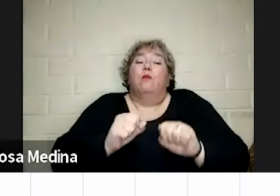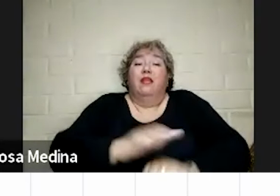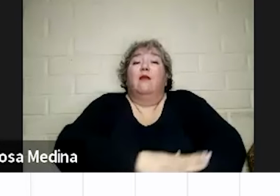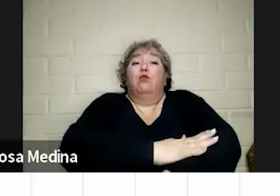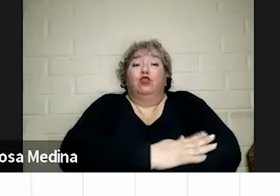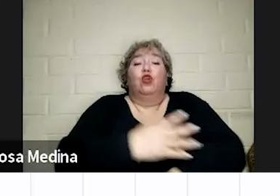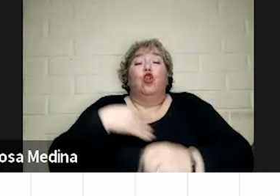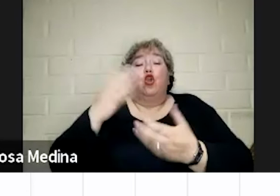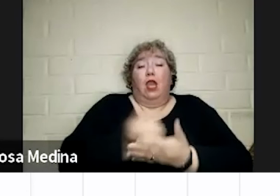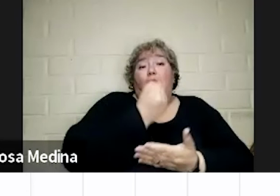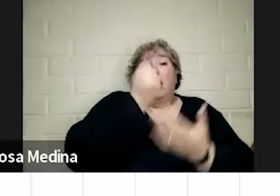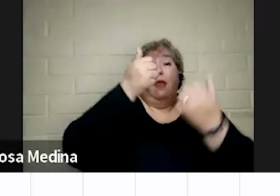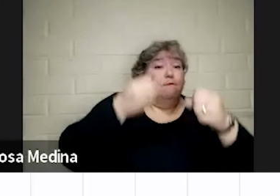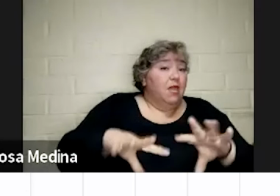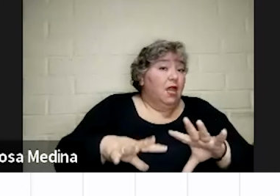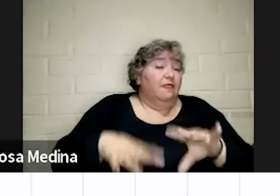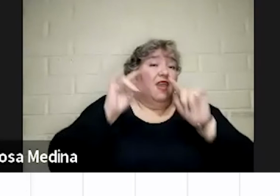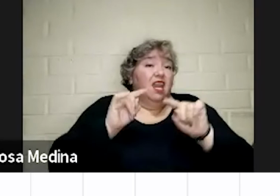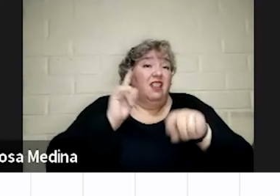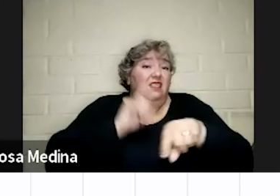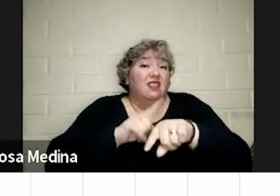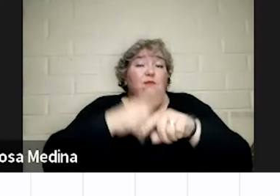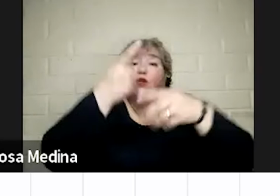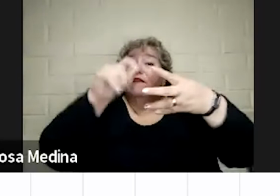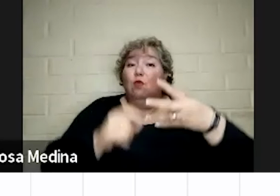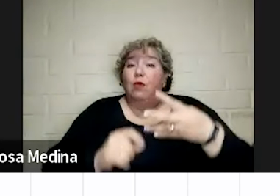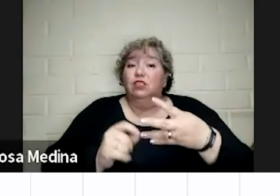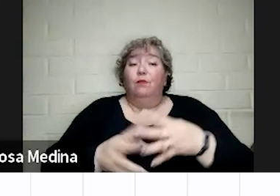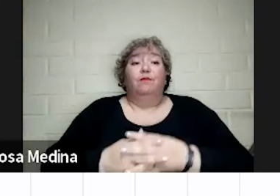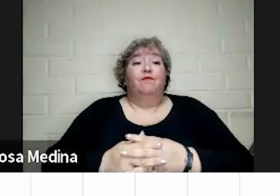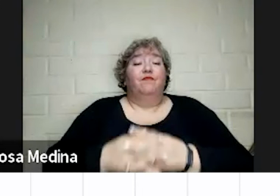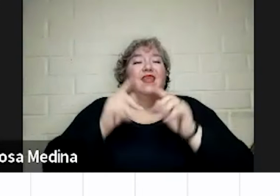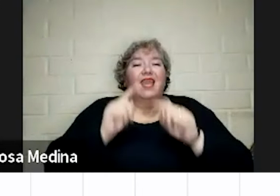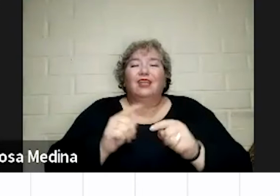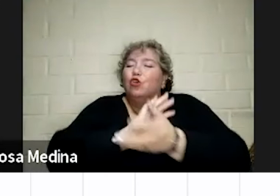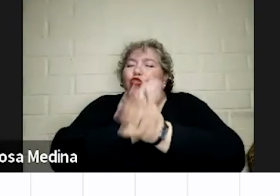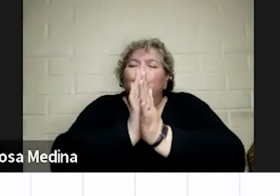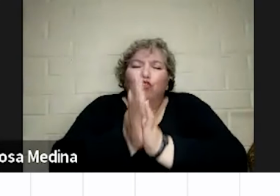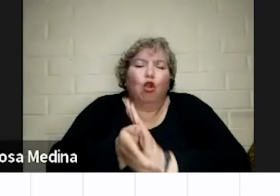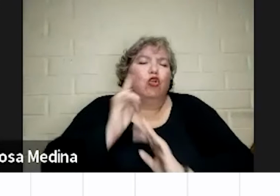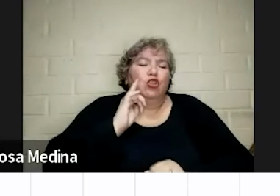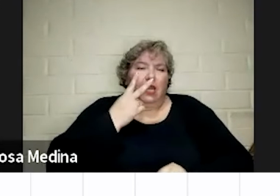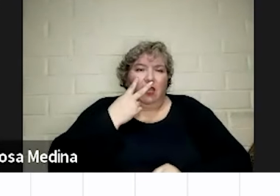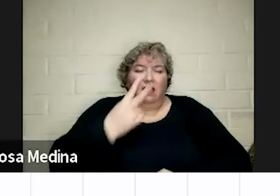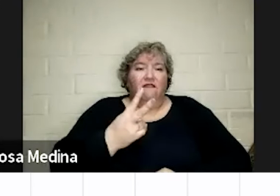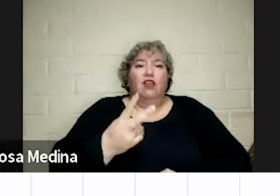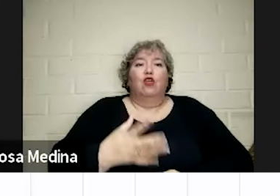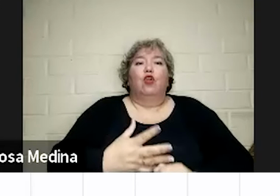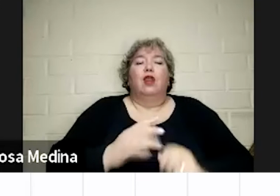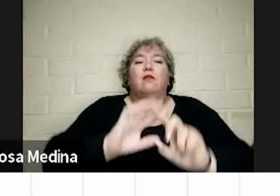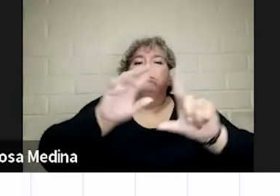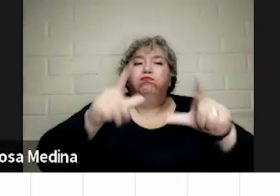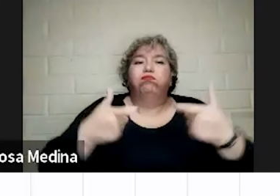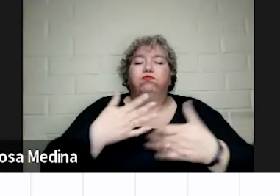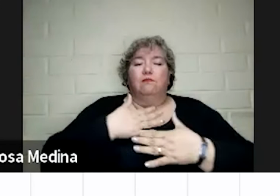lo que pierde en este tipo de evaluaciones. ¿Ya? Y esto todo se relaciona con la autorregulación. ¿Ya? Por eso las